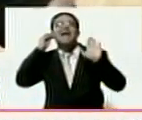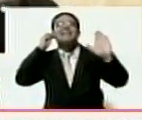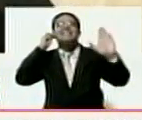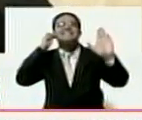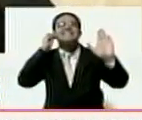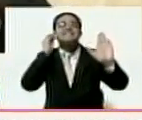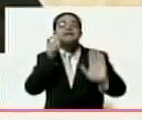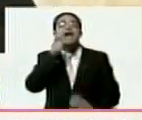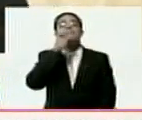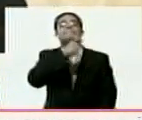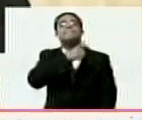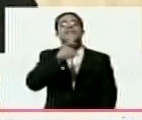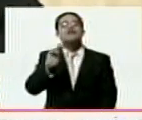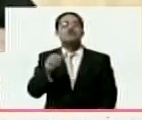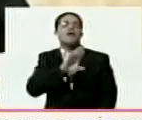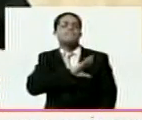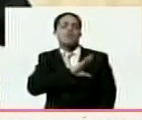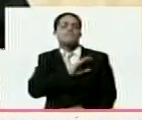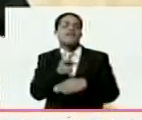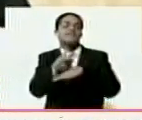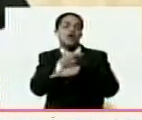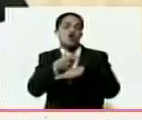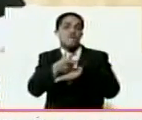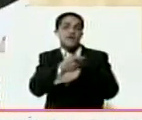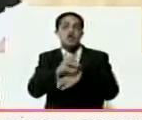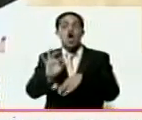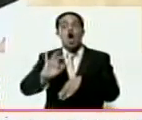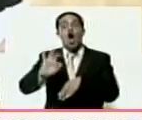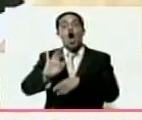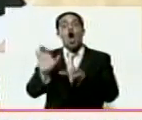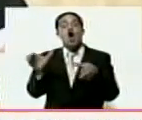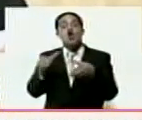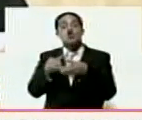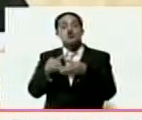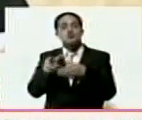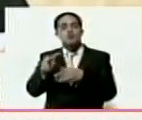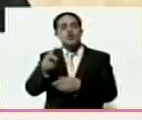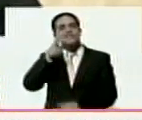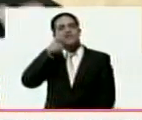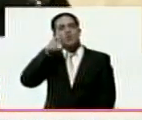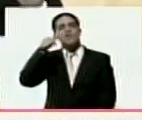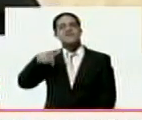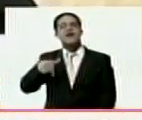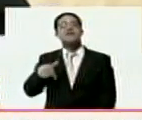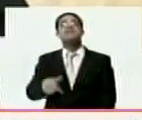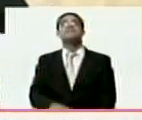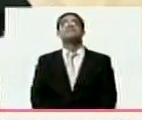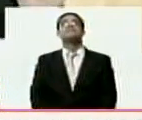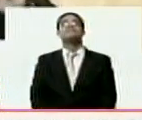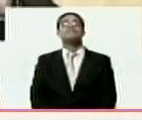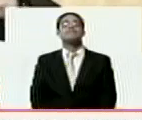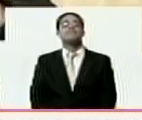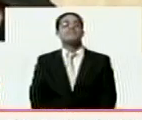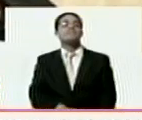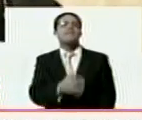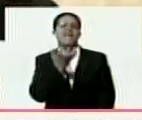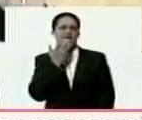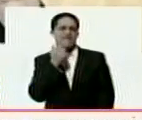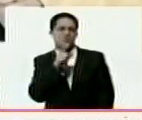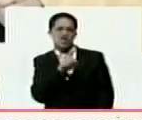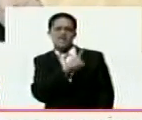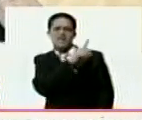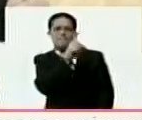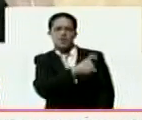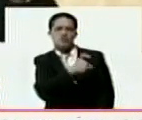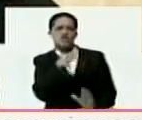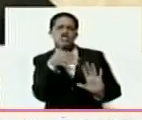personas, bien sea del Departamento de Estado o del Consejo de Seguridad Nacional. Y cuando le preguntan por la reunión entre el presidente